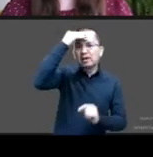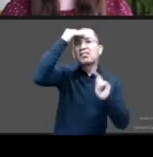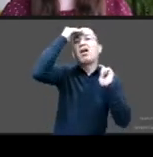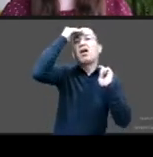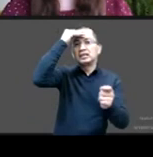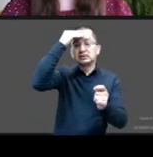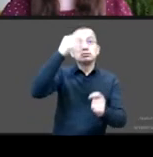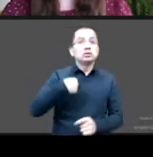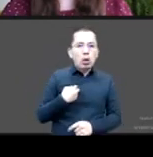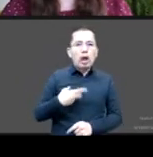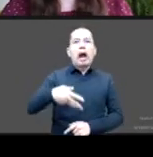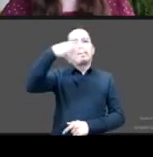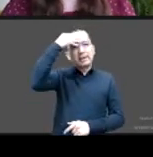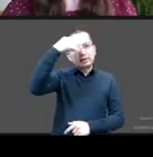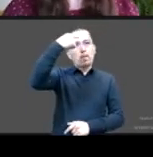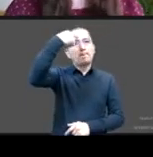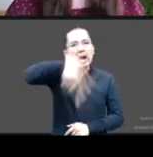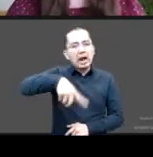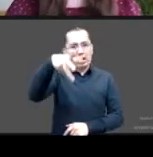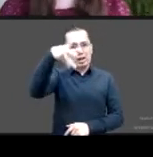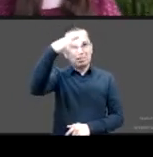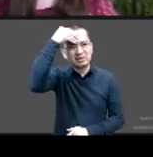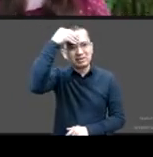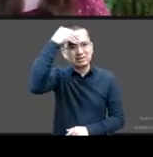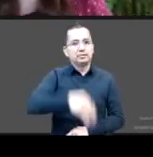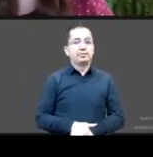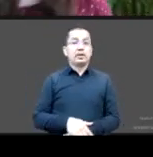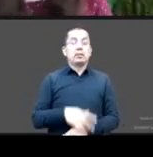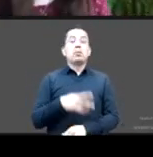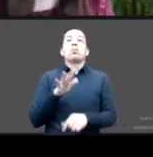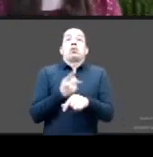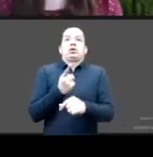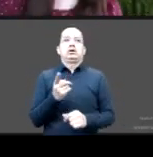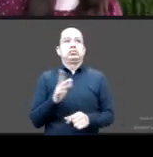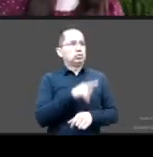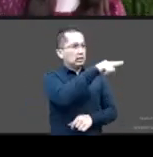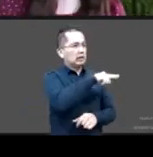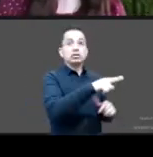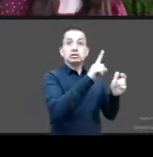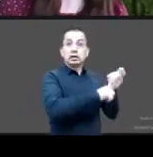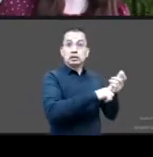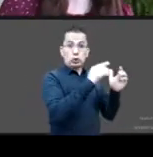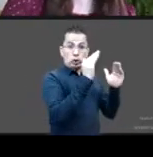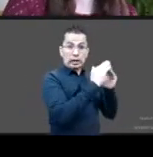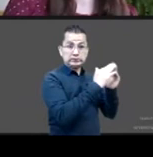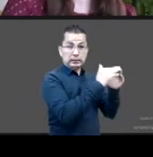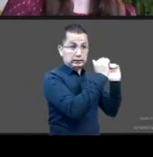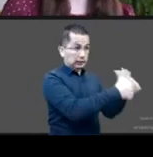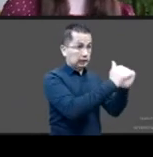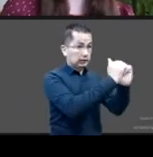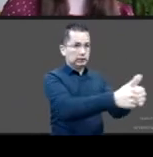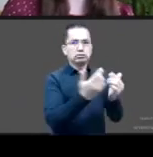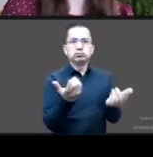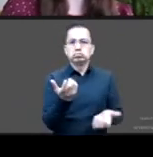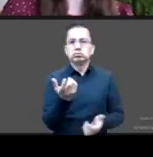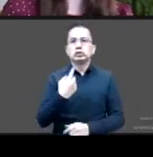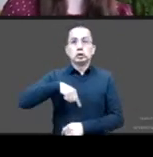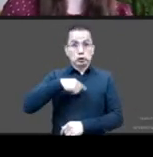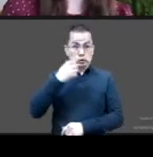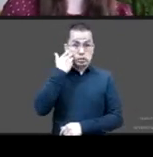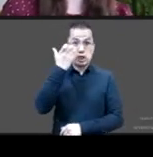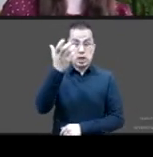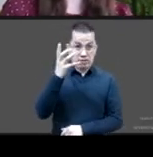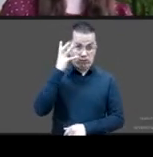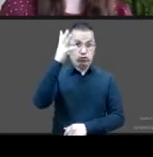emergencia no sólo porque cada quien está en su casa sino porque si queremos algún futuro de estos adolescentes cuando empiecen su vida